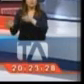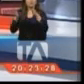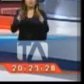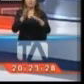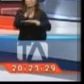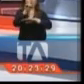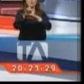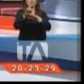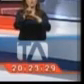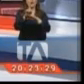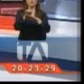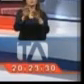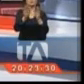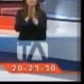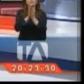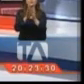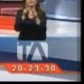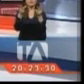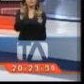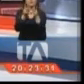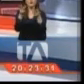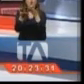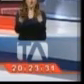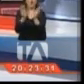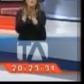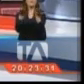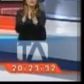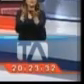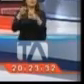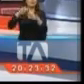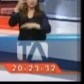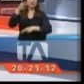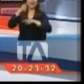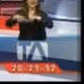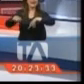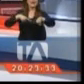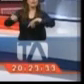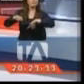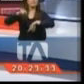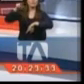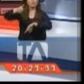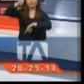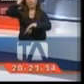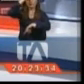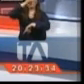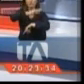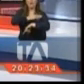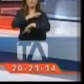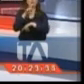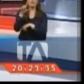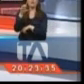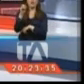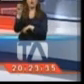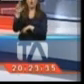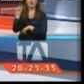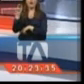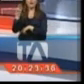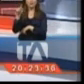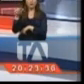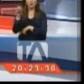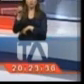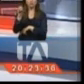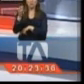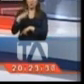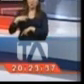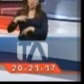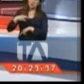Directivos del diario El Comercio y el ex jefe del mando unificado de San Lorenzo acudieron a rendir versión voluntaria por el secuestro y